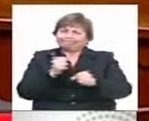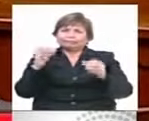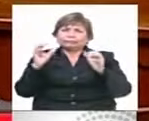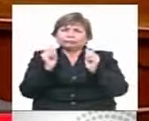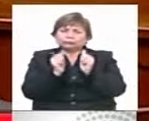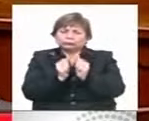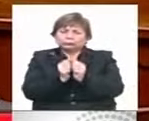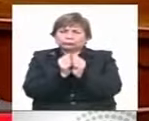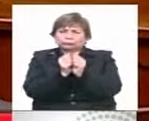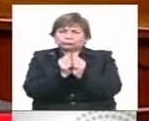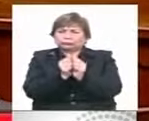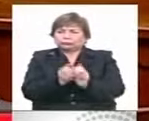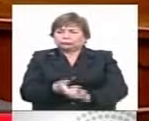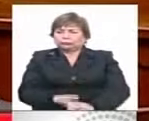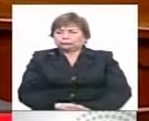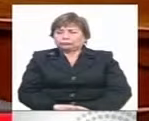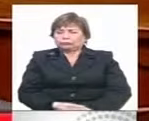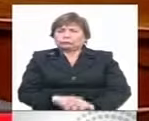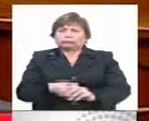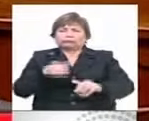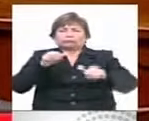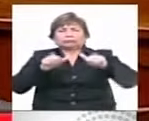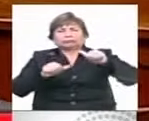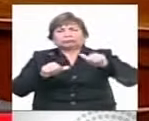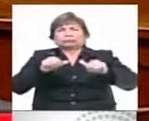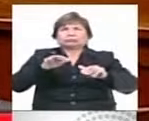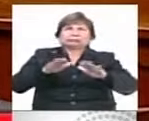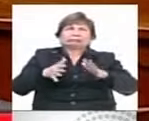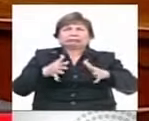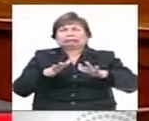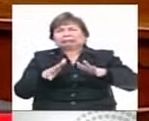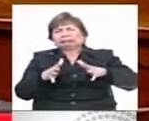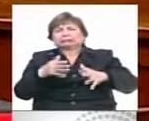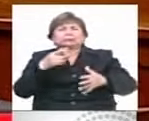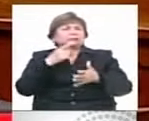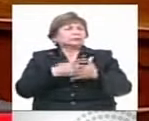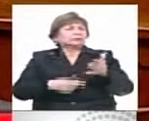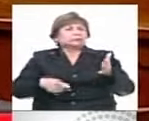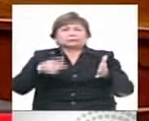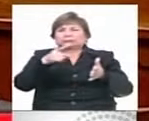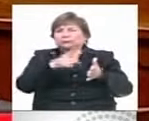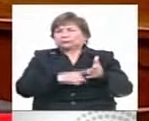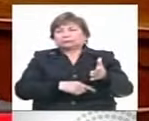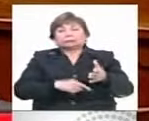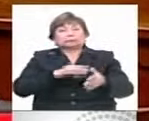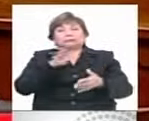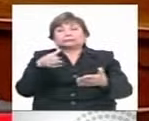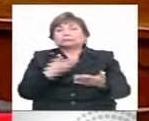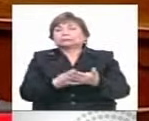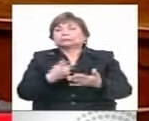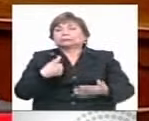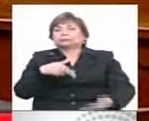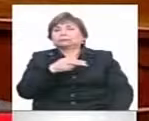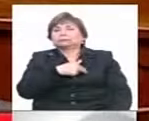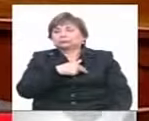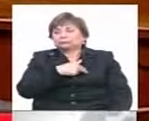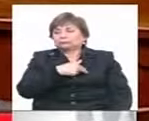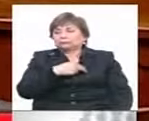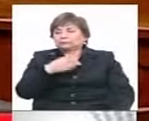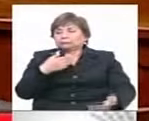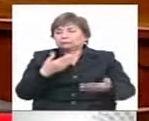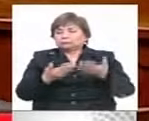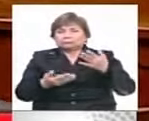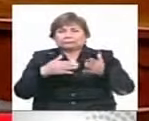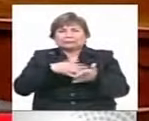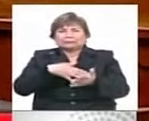conjuntamente. La inestabilidad no solo es negativa para nuestro aún